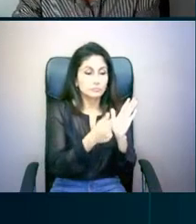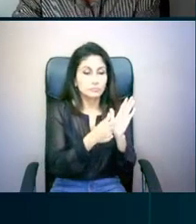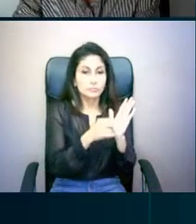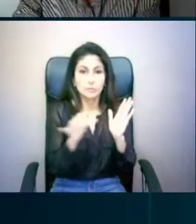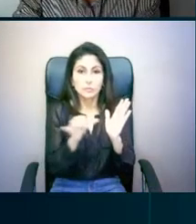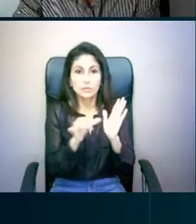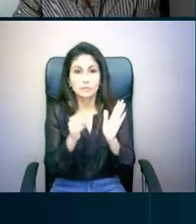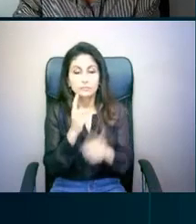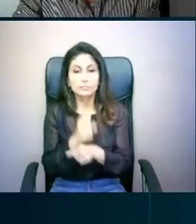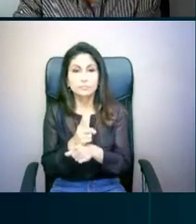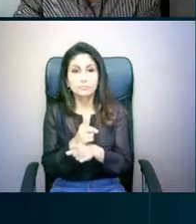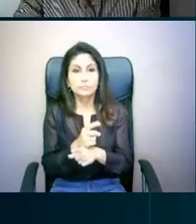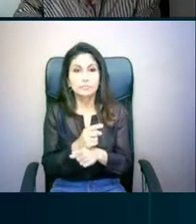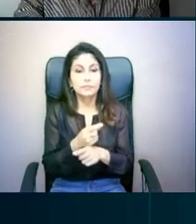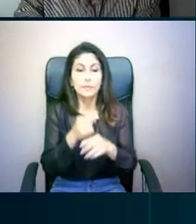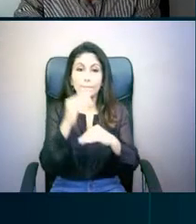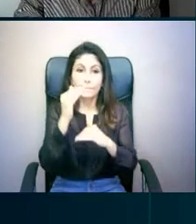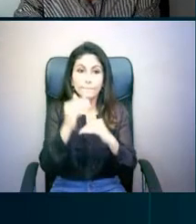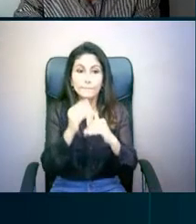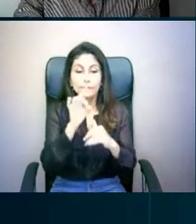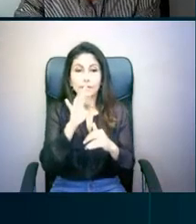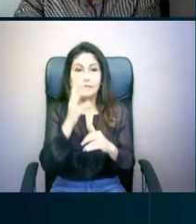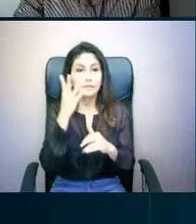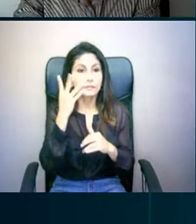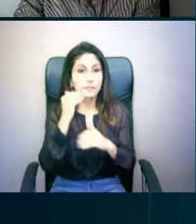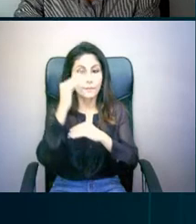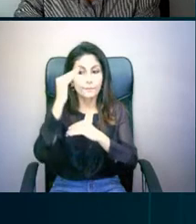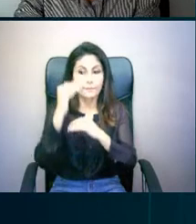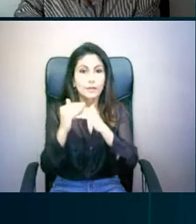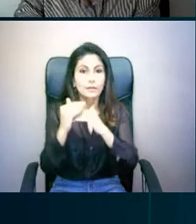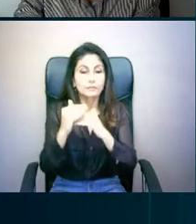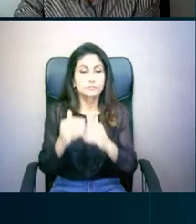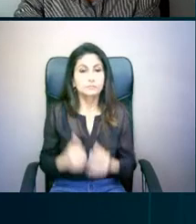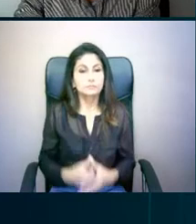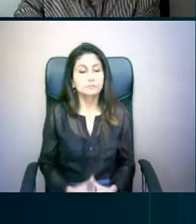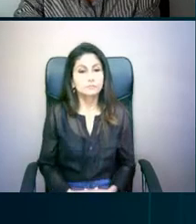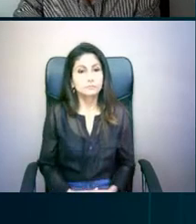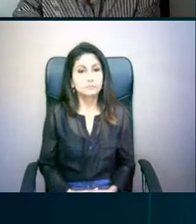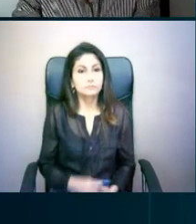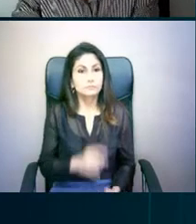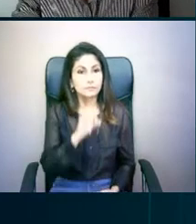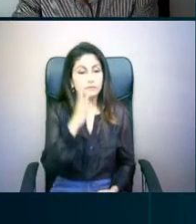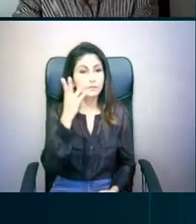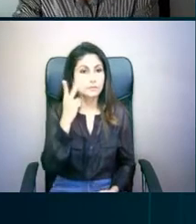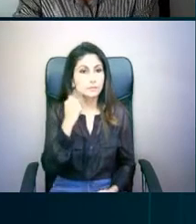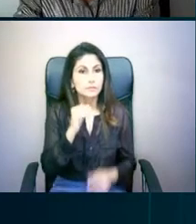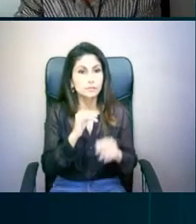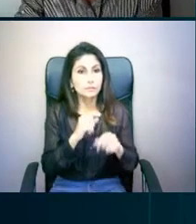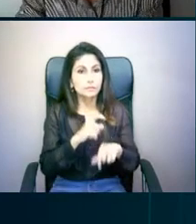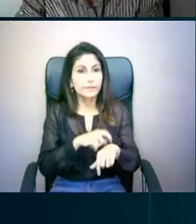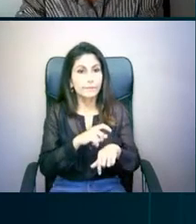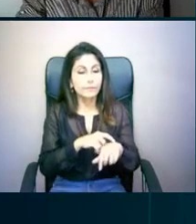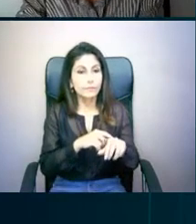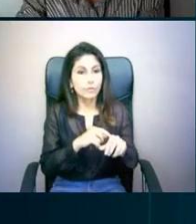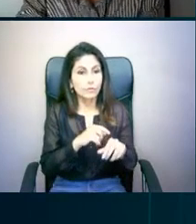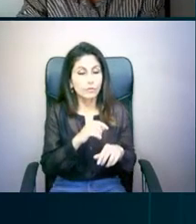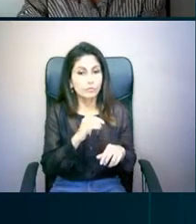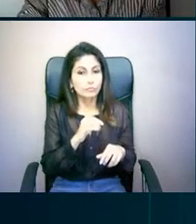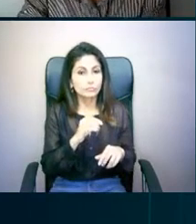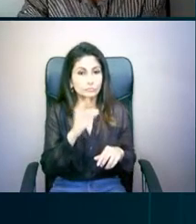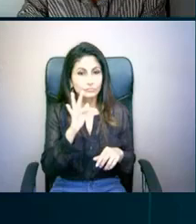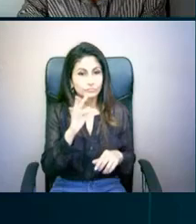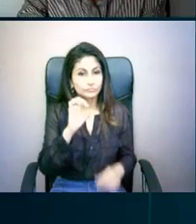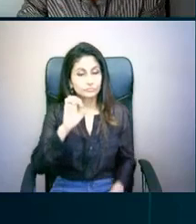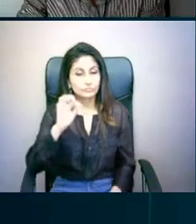15 días se nos disminuye mucho, se nos baja mucho la biodegradabilidad. Esto quiere decir que sería